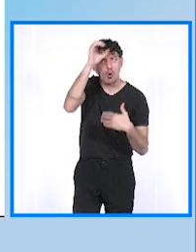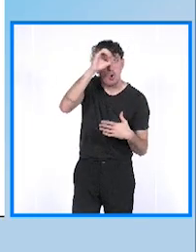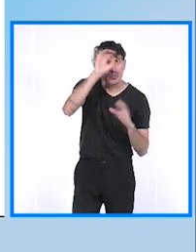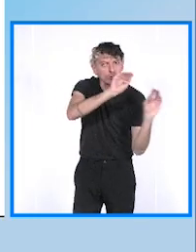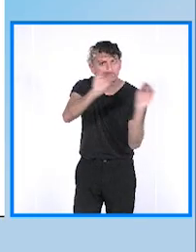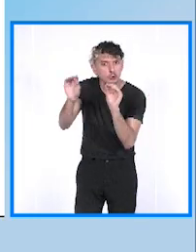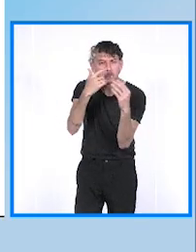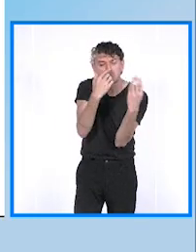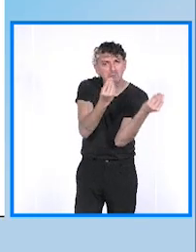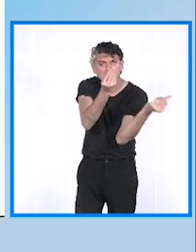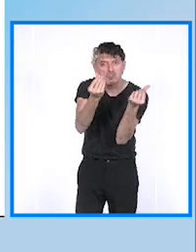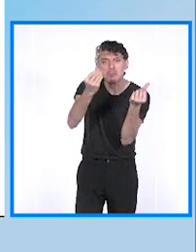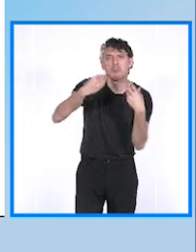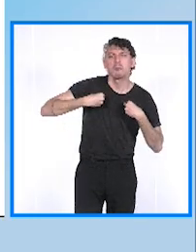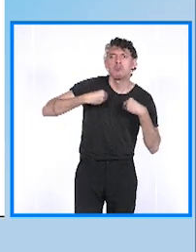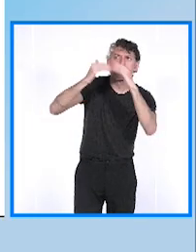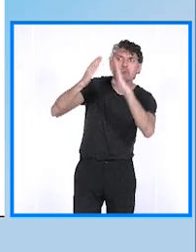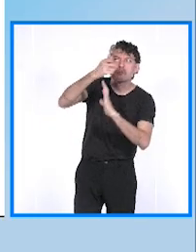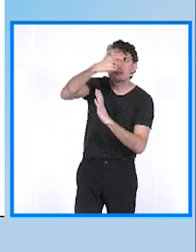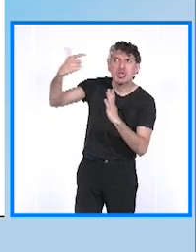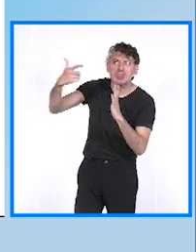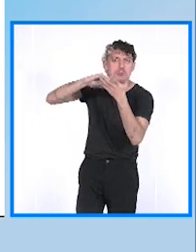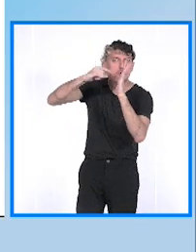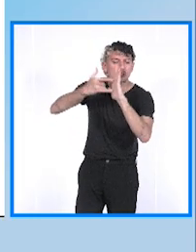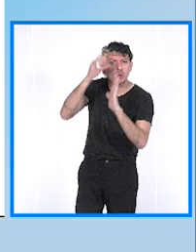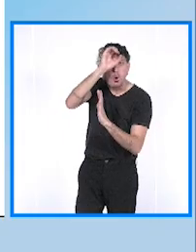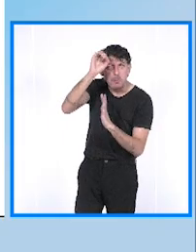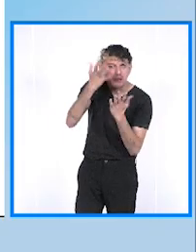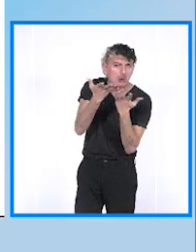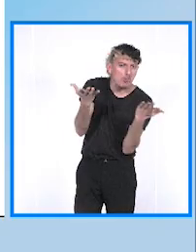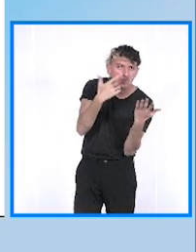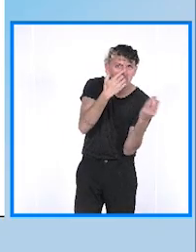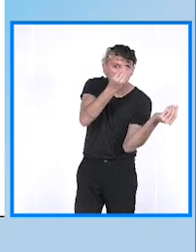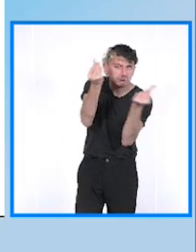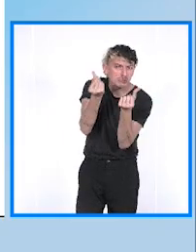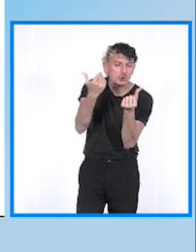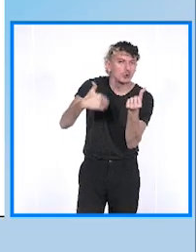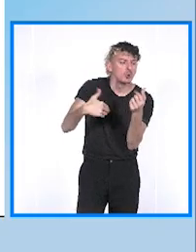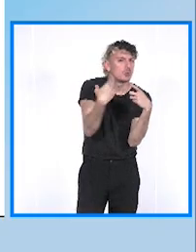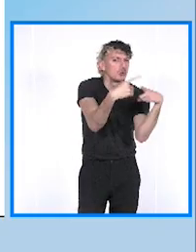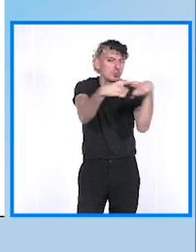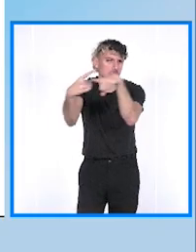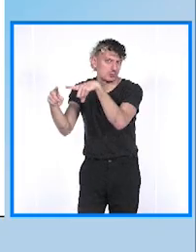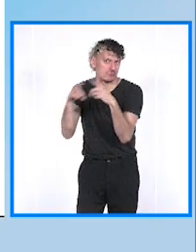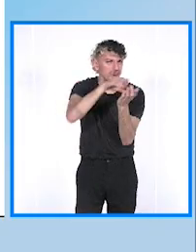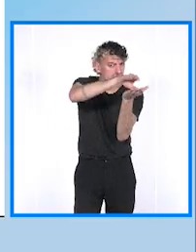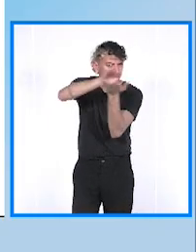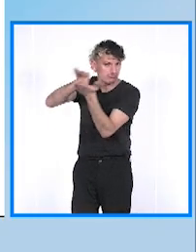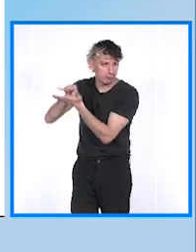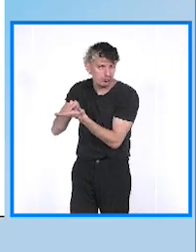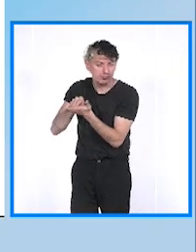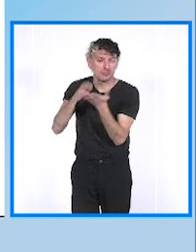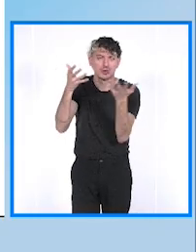viviendas esas percepciones que tenían sobre el proyecto en sí que eran pues muy diversas en cada uno de los en cada cada uno de los lugares no ahí pues por